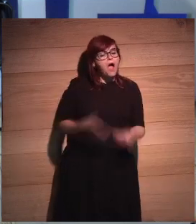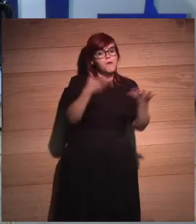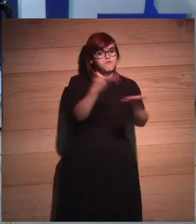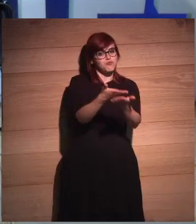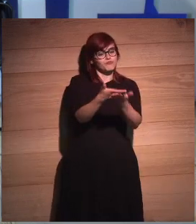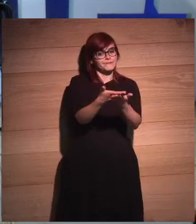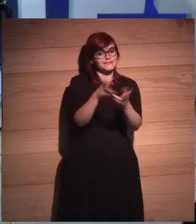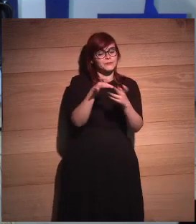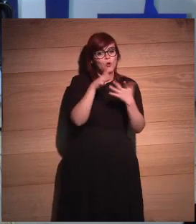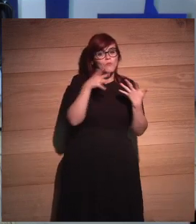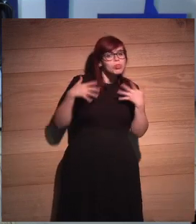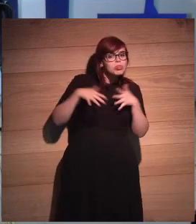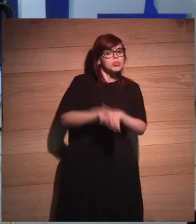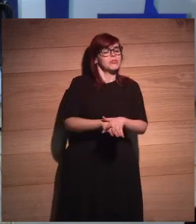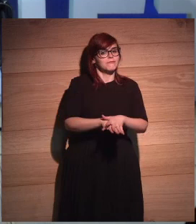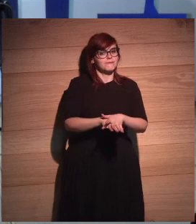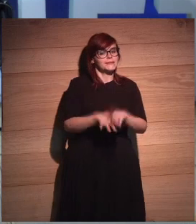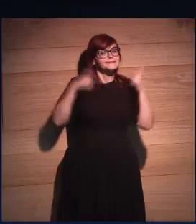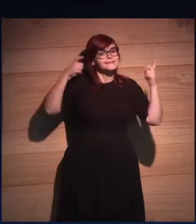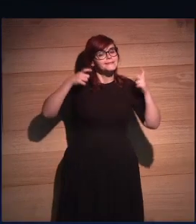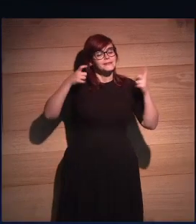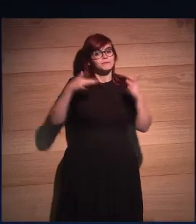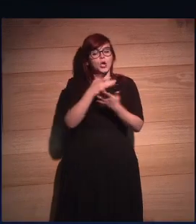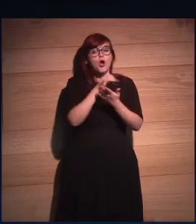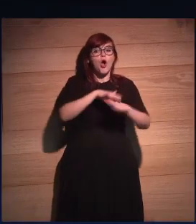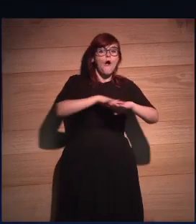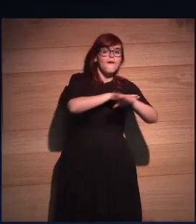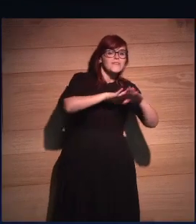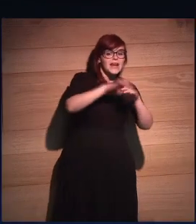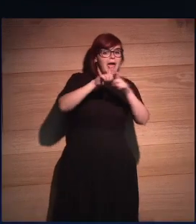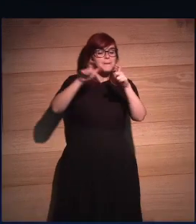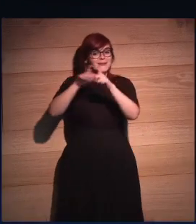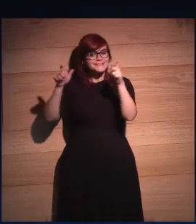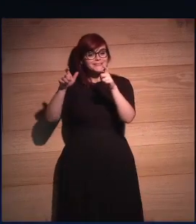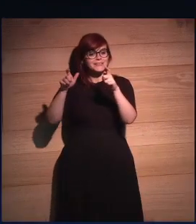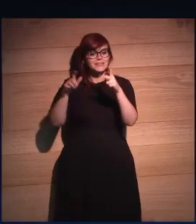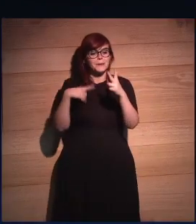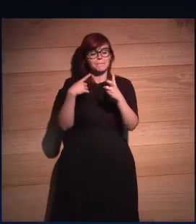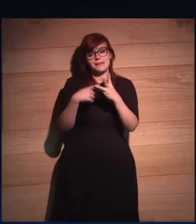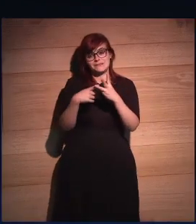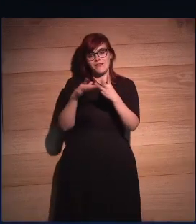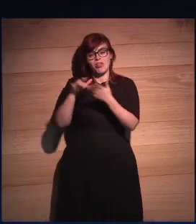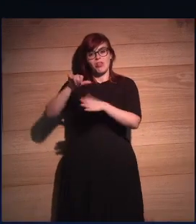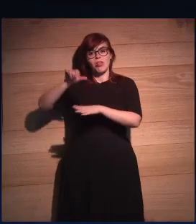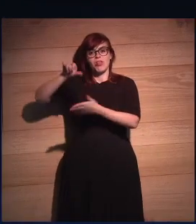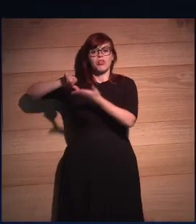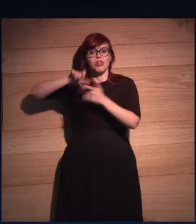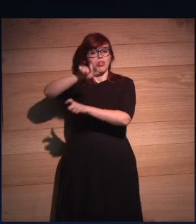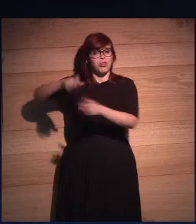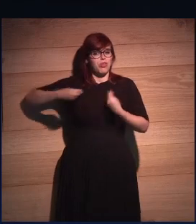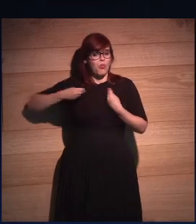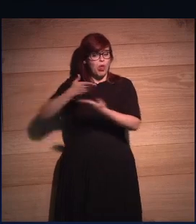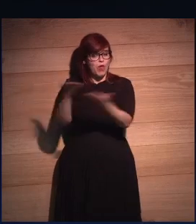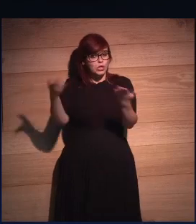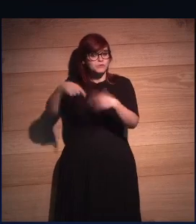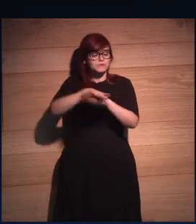una sinergia entre los gobiernos, las empresas y los ciudadanos,